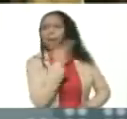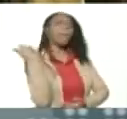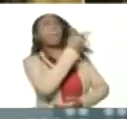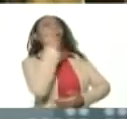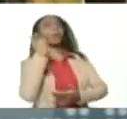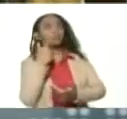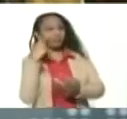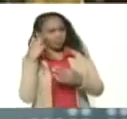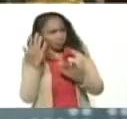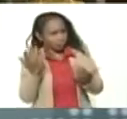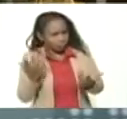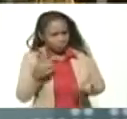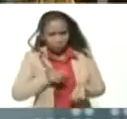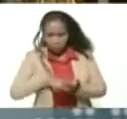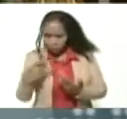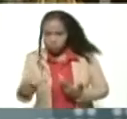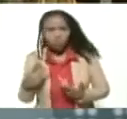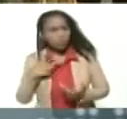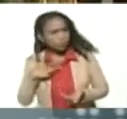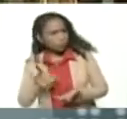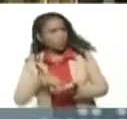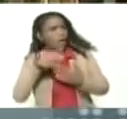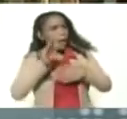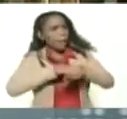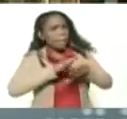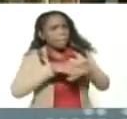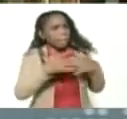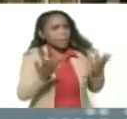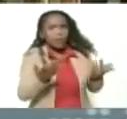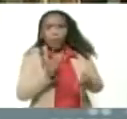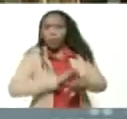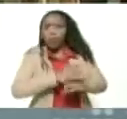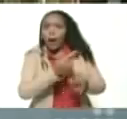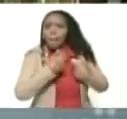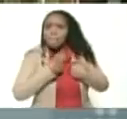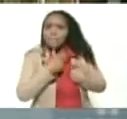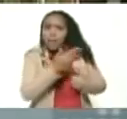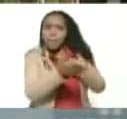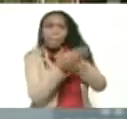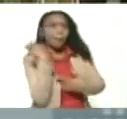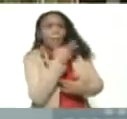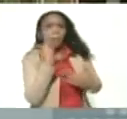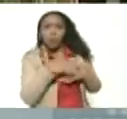y usted cae en el piso y se levanta. Y bueno, ¿y por qué esta persona me cacheteó?